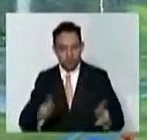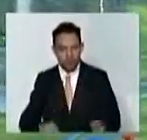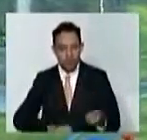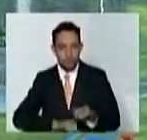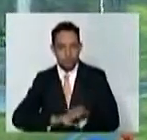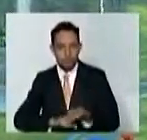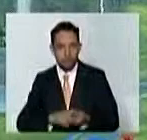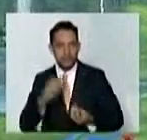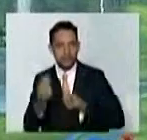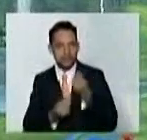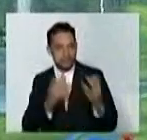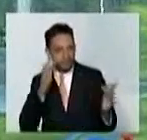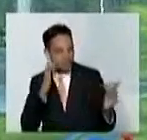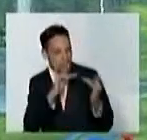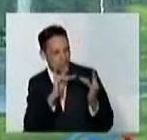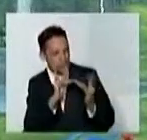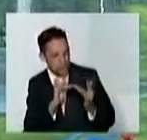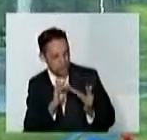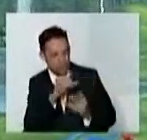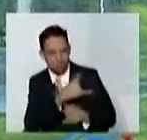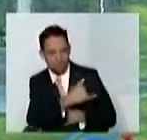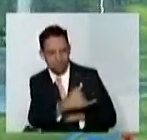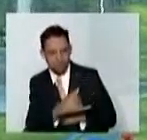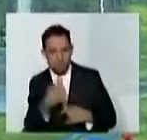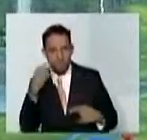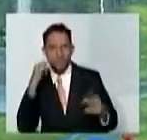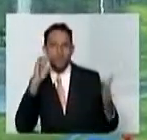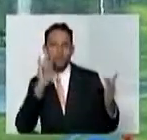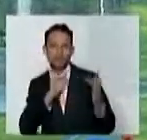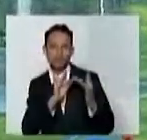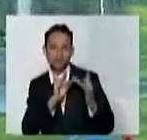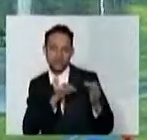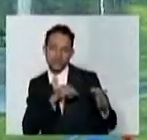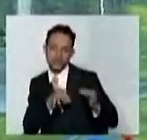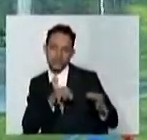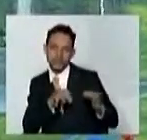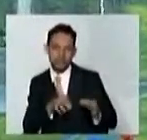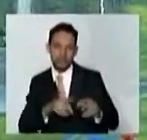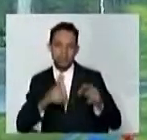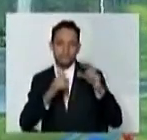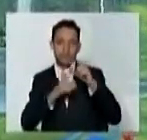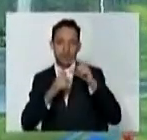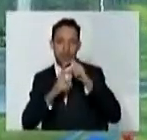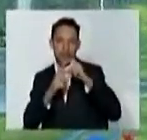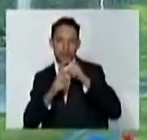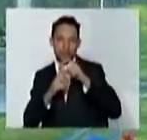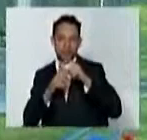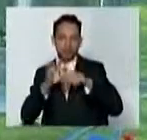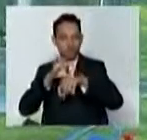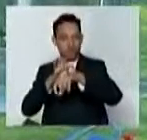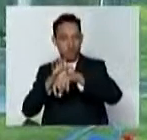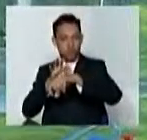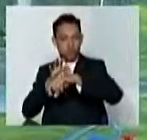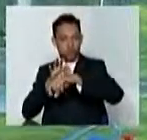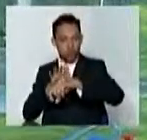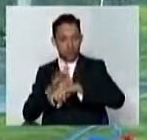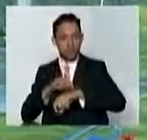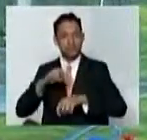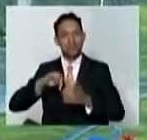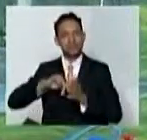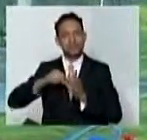salud para que hagamos educación, para que entendamos la palabra doctor, que significa profesor, que